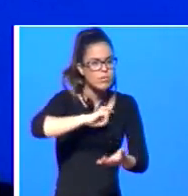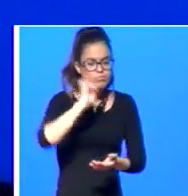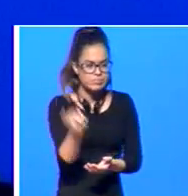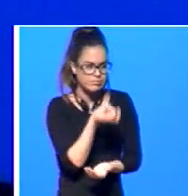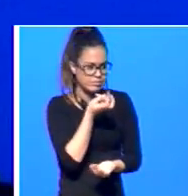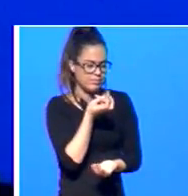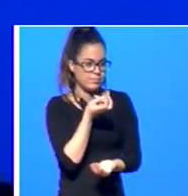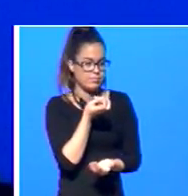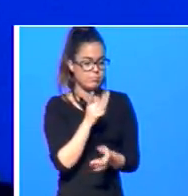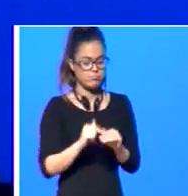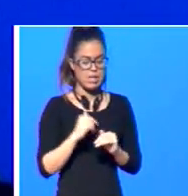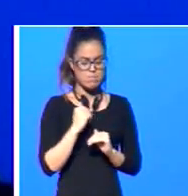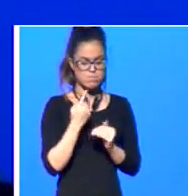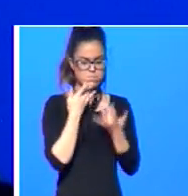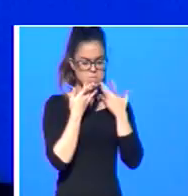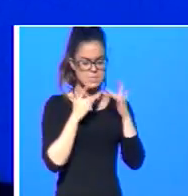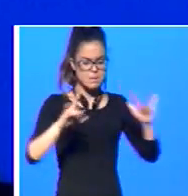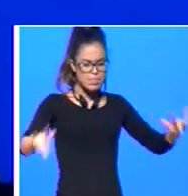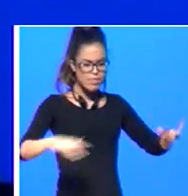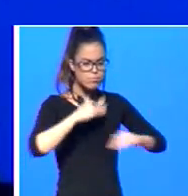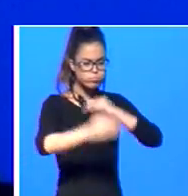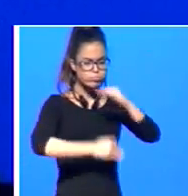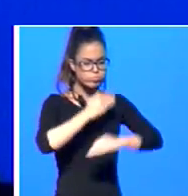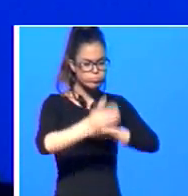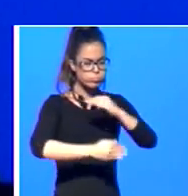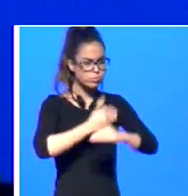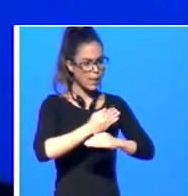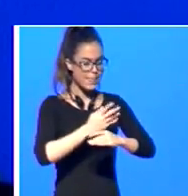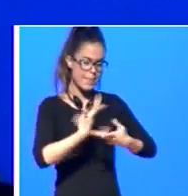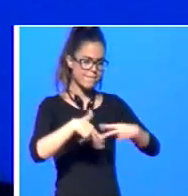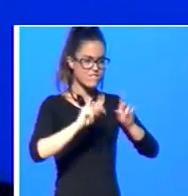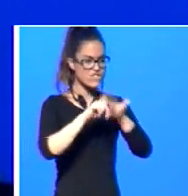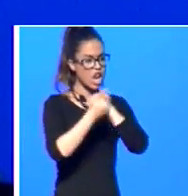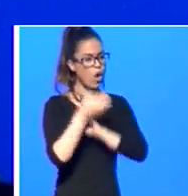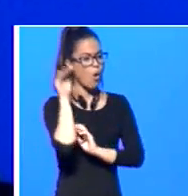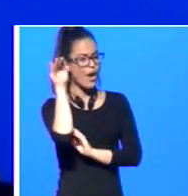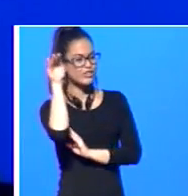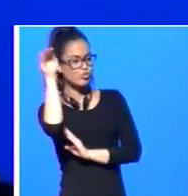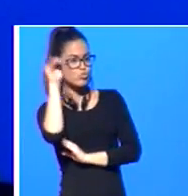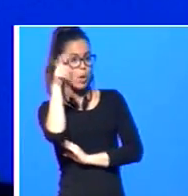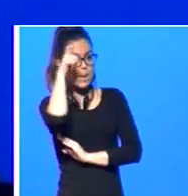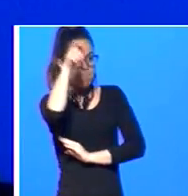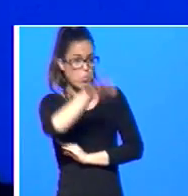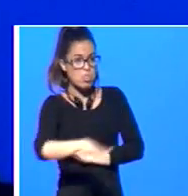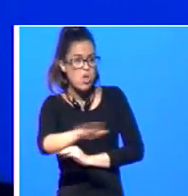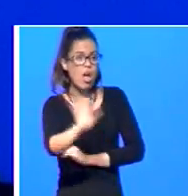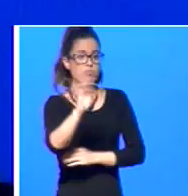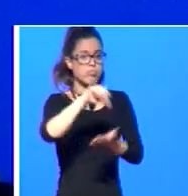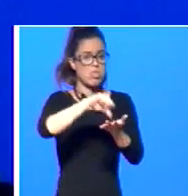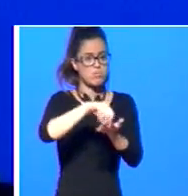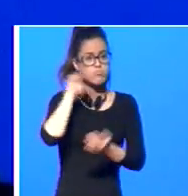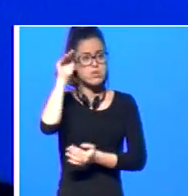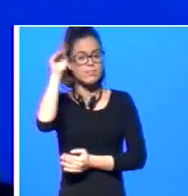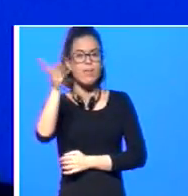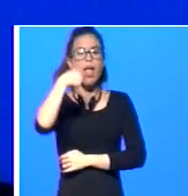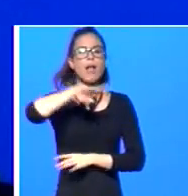vez el proceso de sensibilización, hacen una excursión por una zona del pueblo, de la ciudad, y van